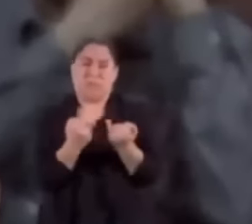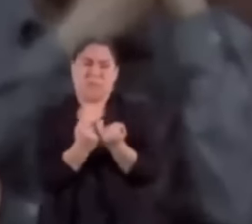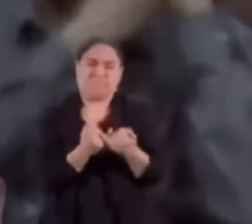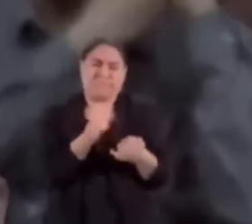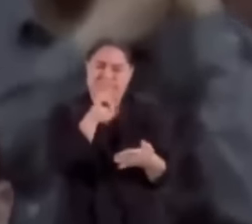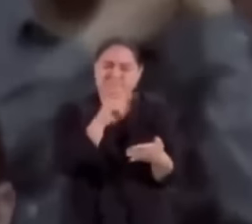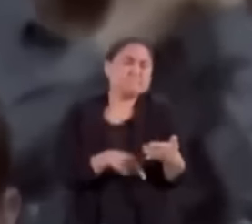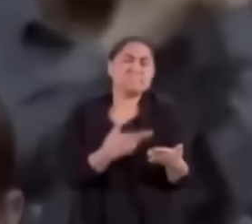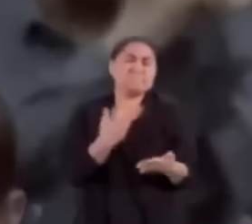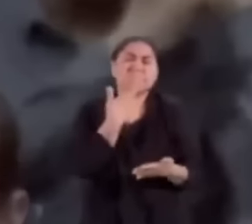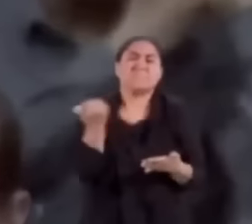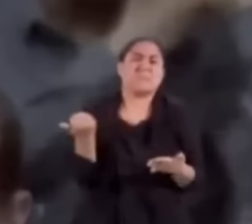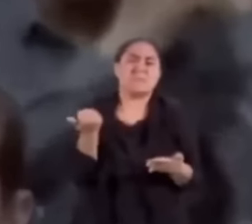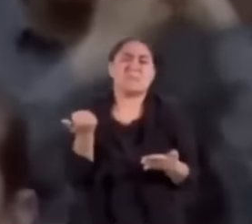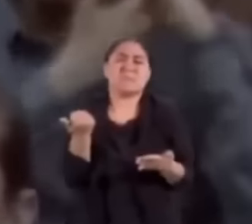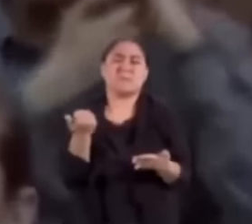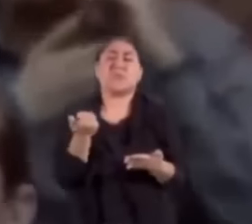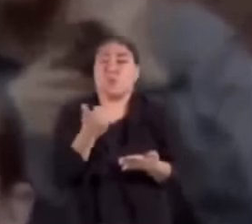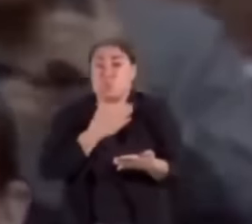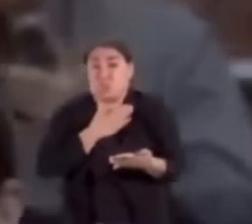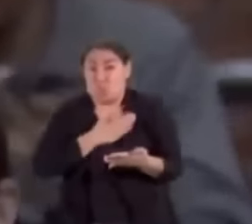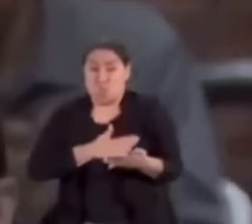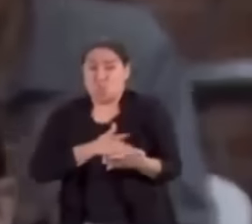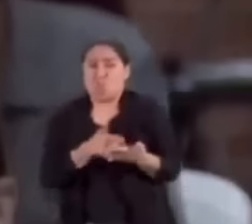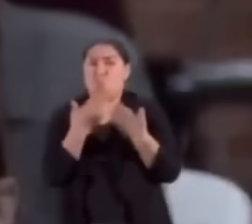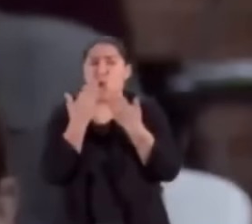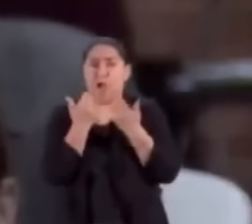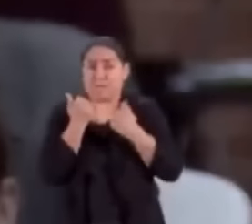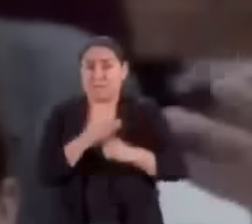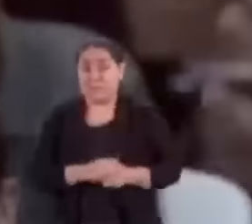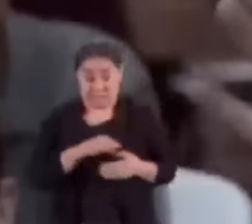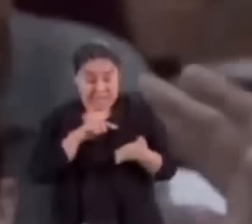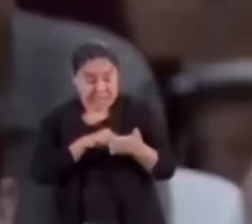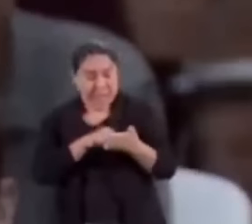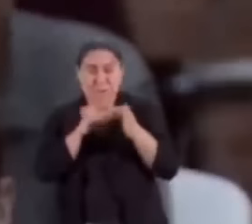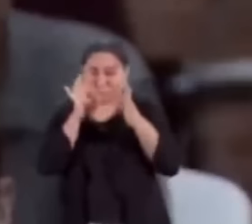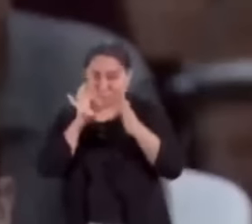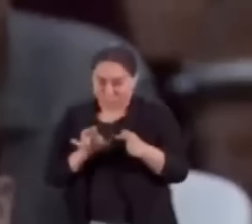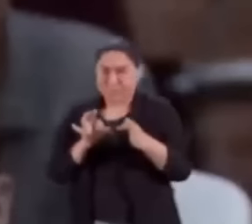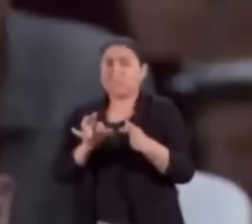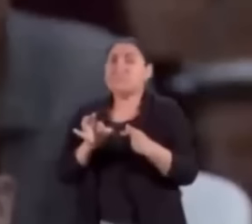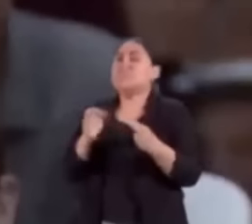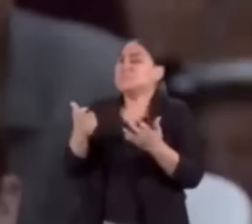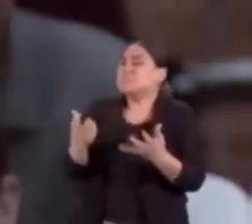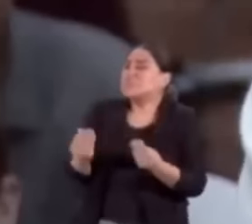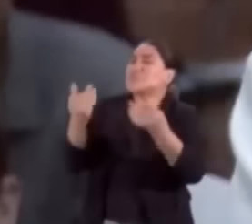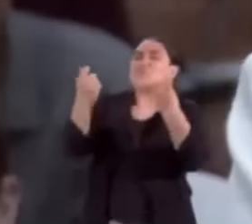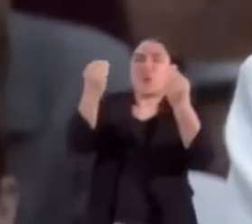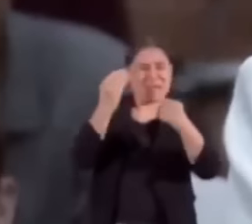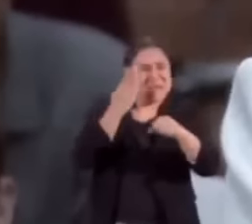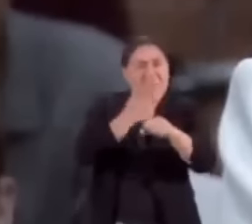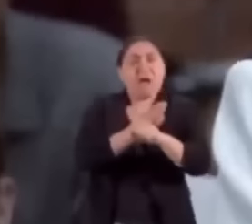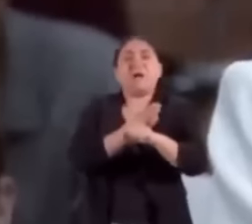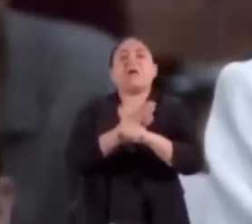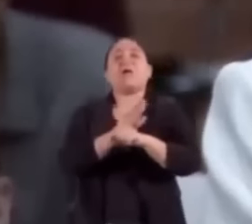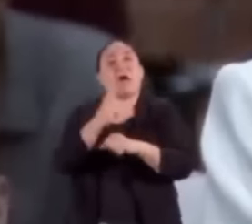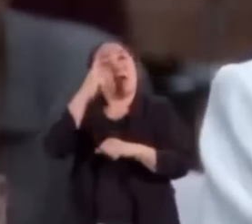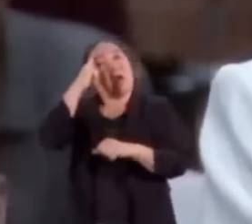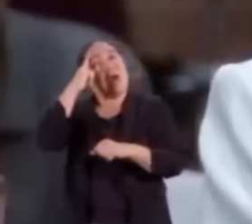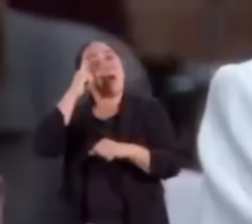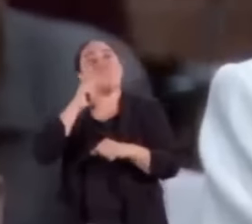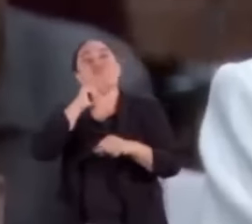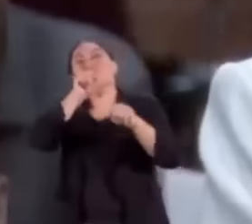ineficaz e inequitativo. En lugar de castigar los excesos, se ceban con la